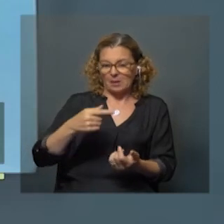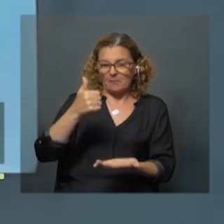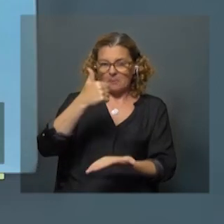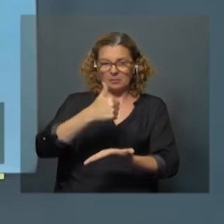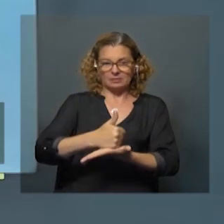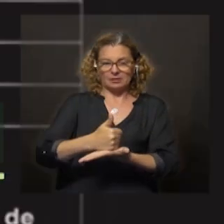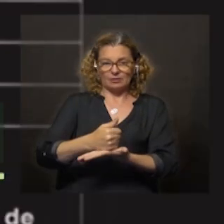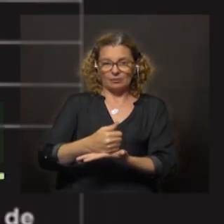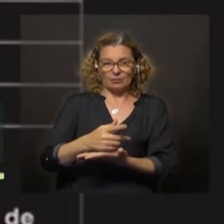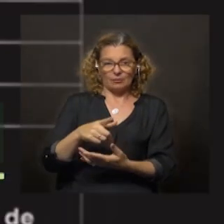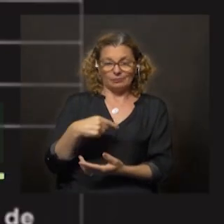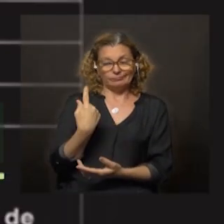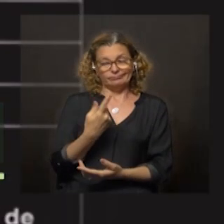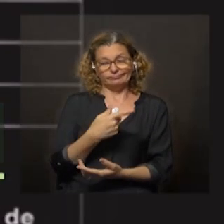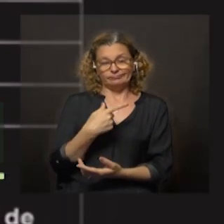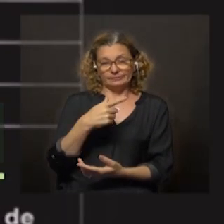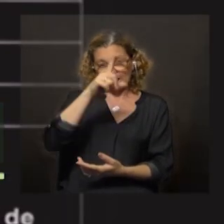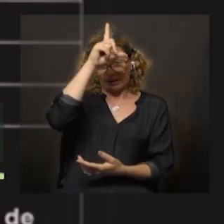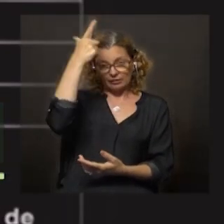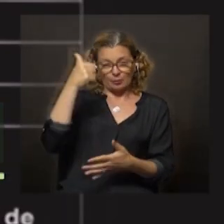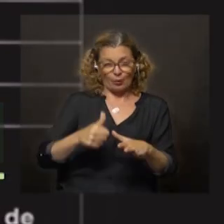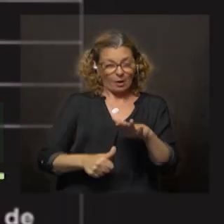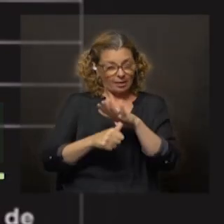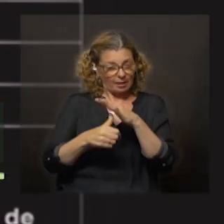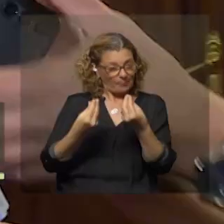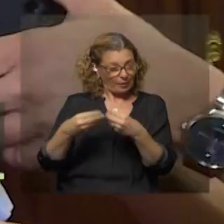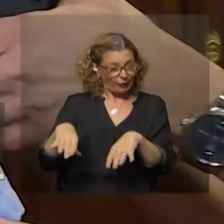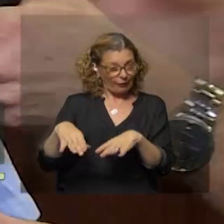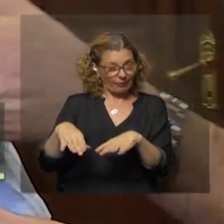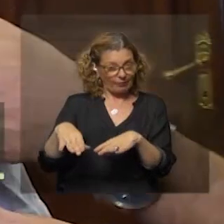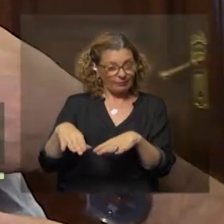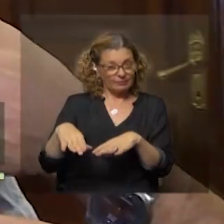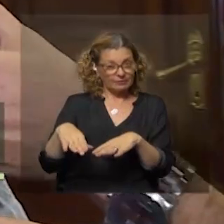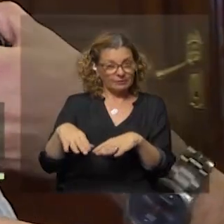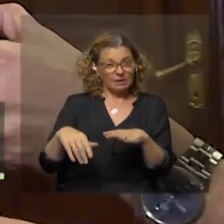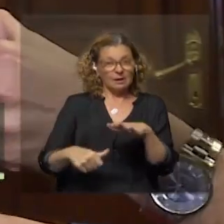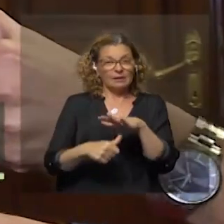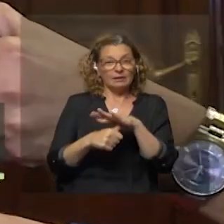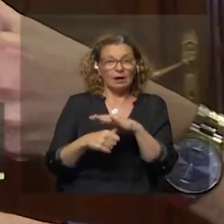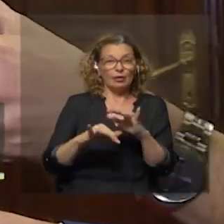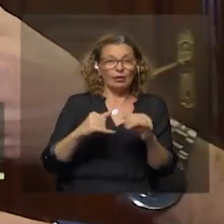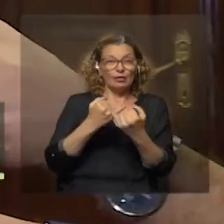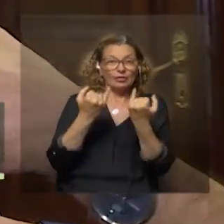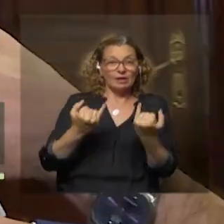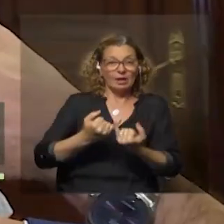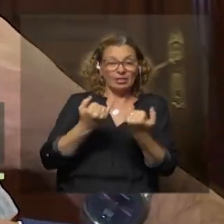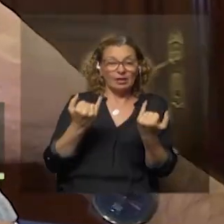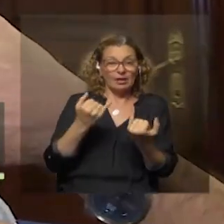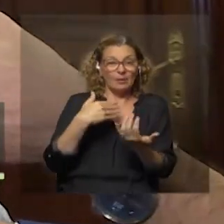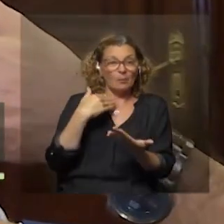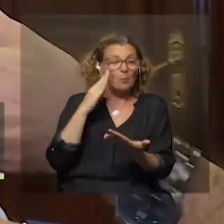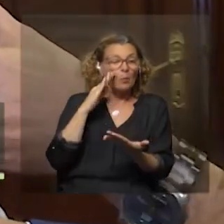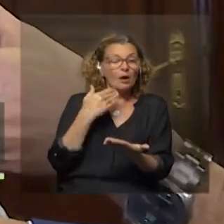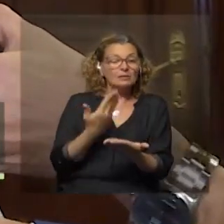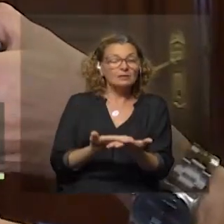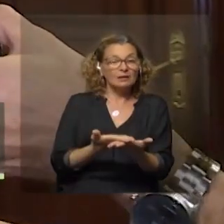hoy es un boxeador mareado pero de liderazgo la calle bueno los liderazgos se juegan todos los días y se demuestra en la medida de